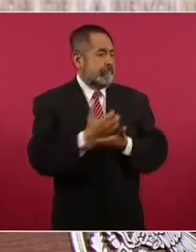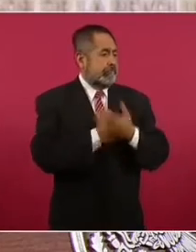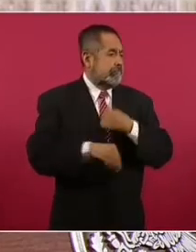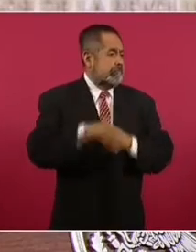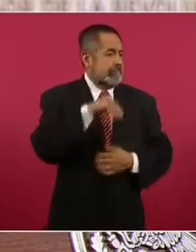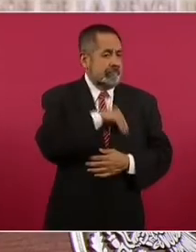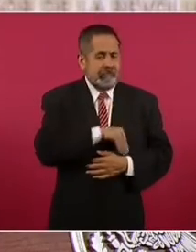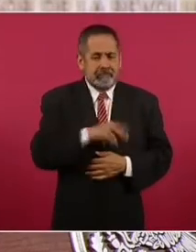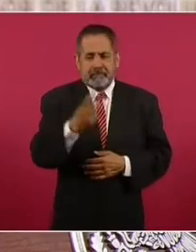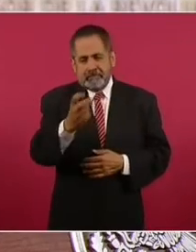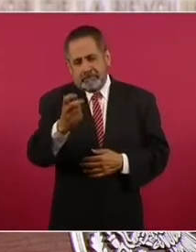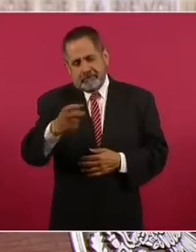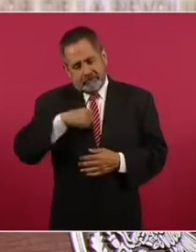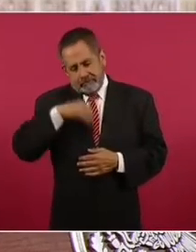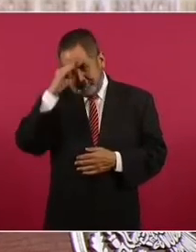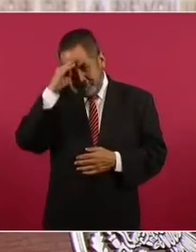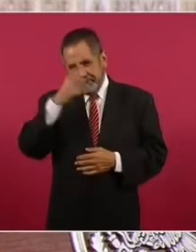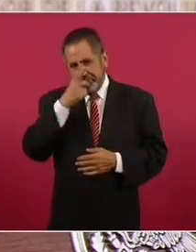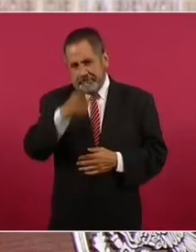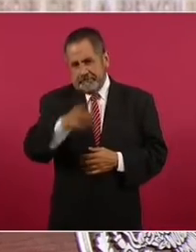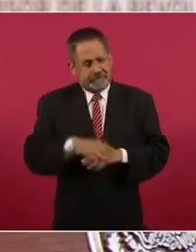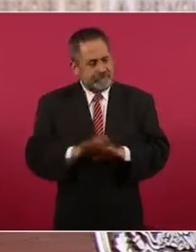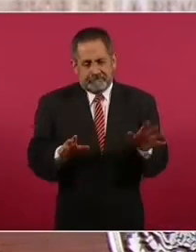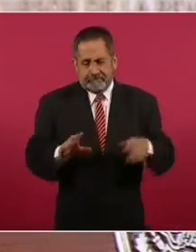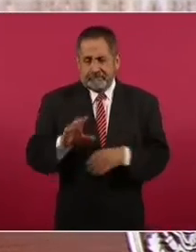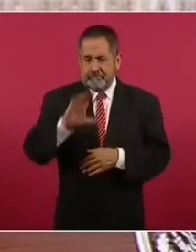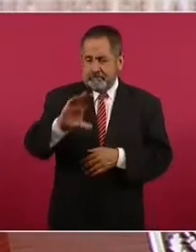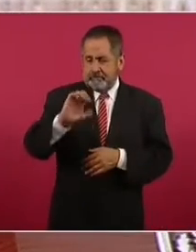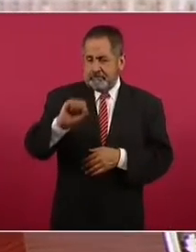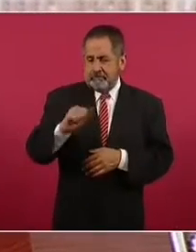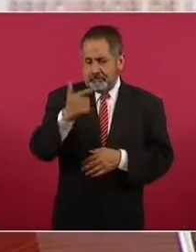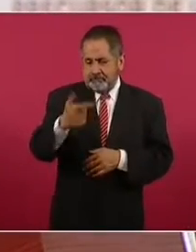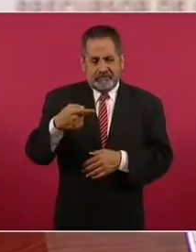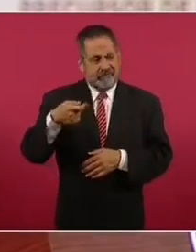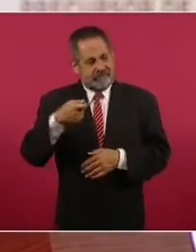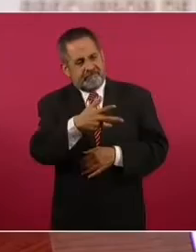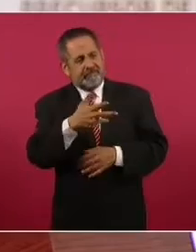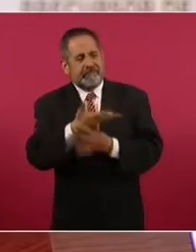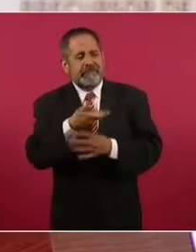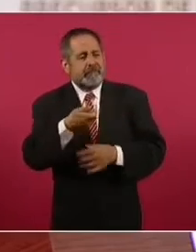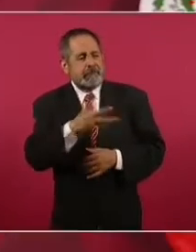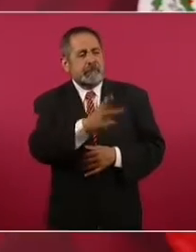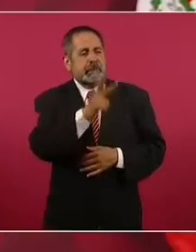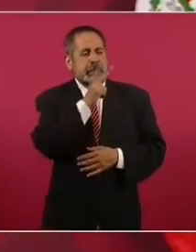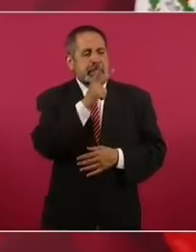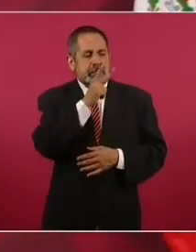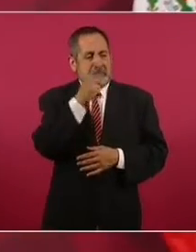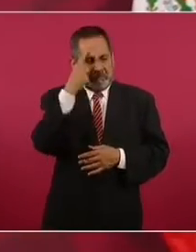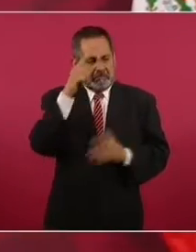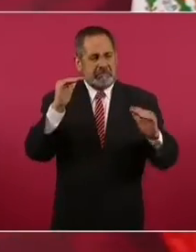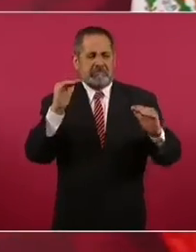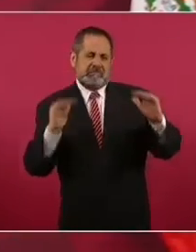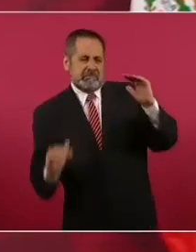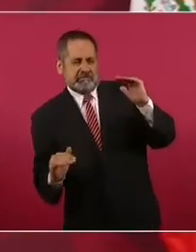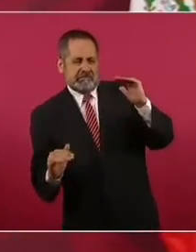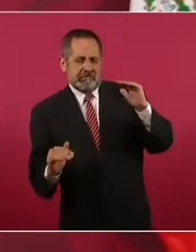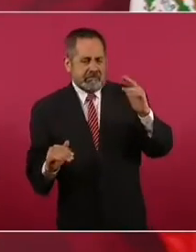Por eso yo le llamo el padre de la desigualdad moderna,